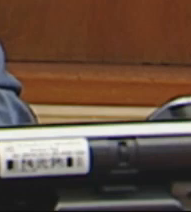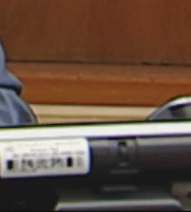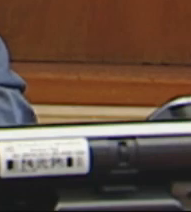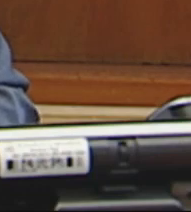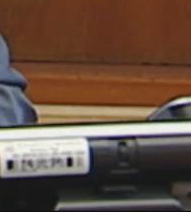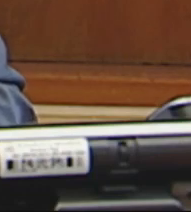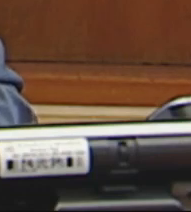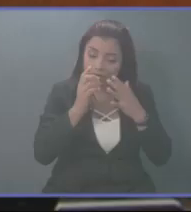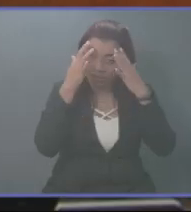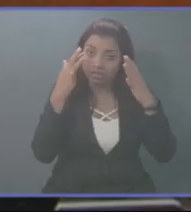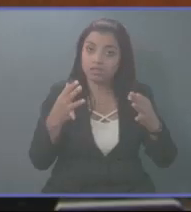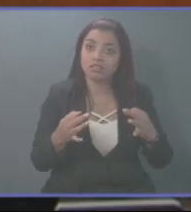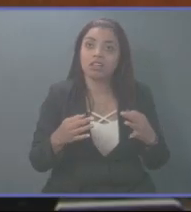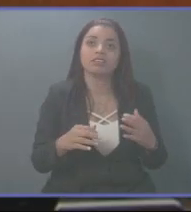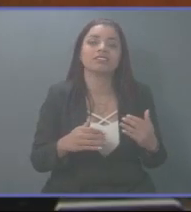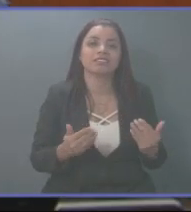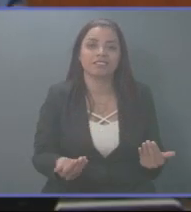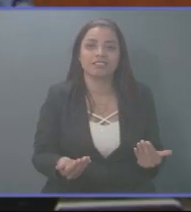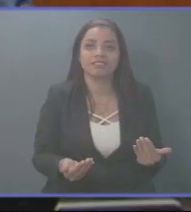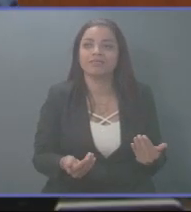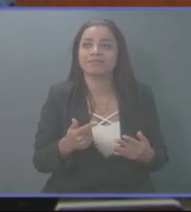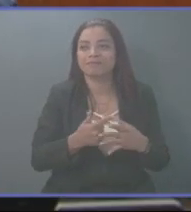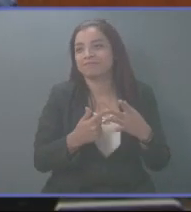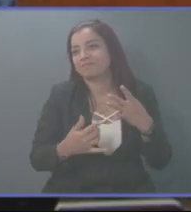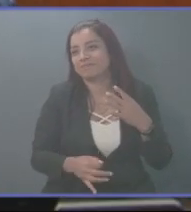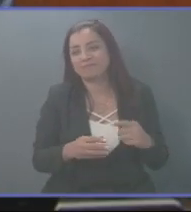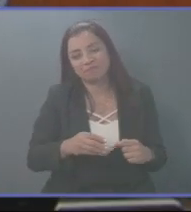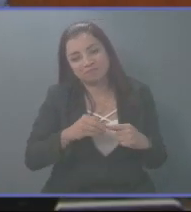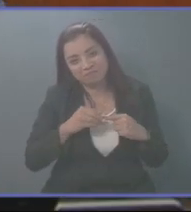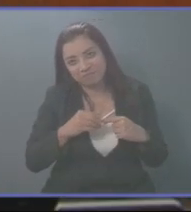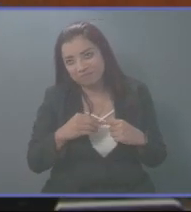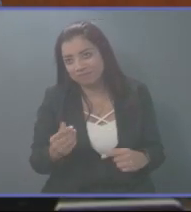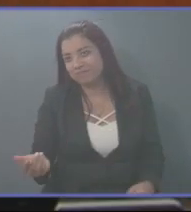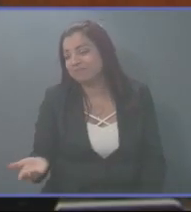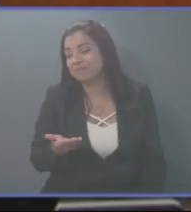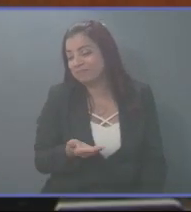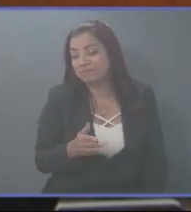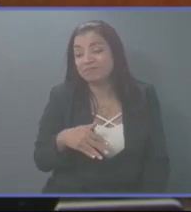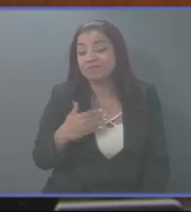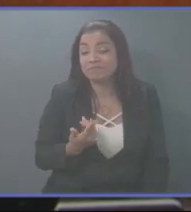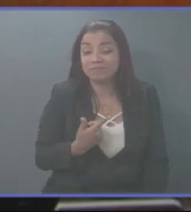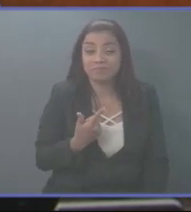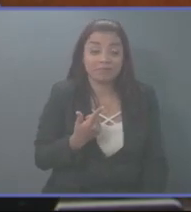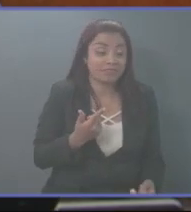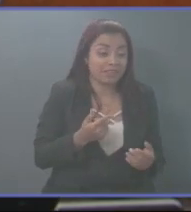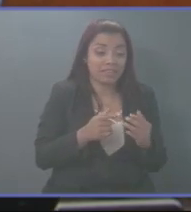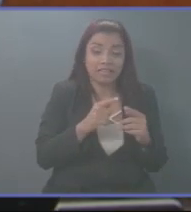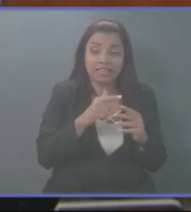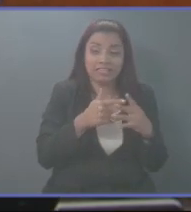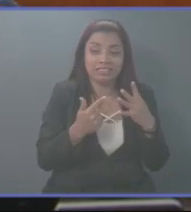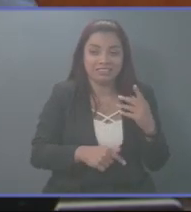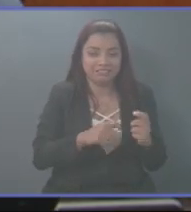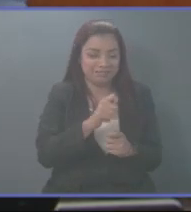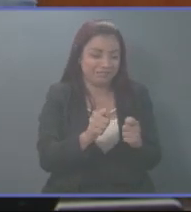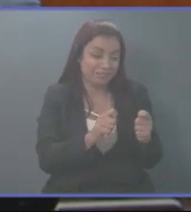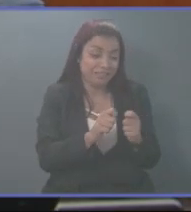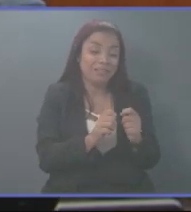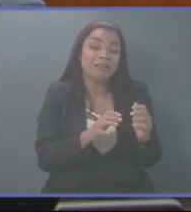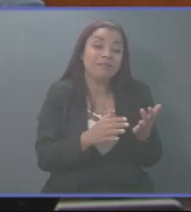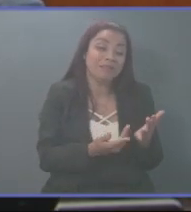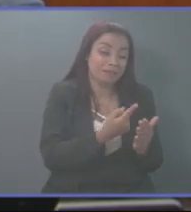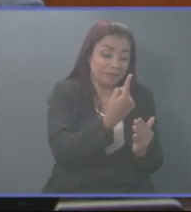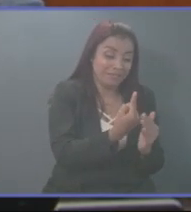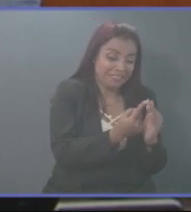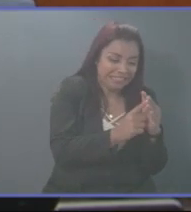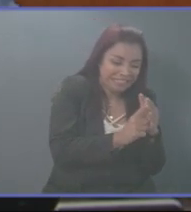diputados, decreta la siguiente ley especial para la atención y protección integral de personas en condición de